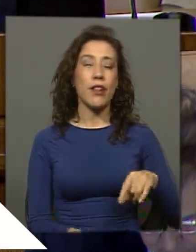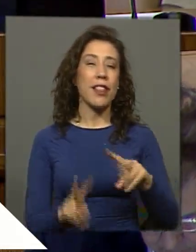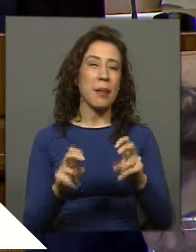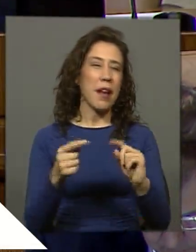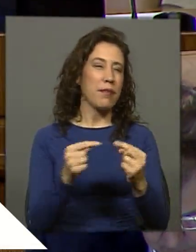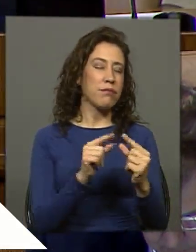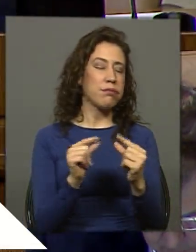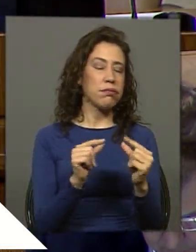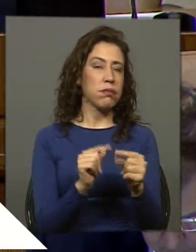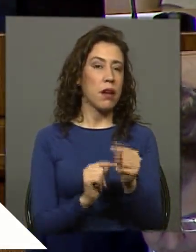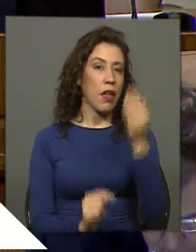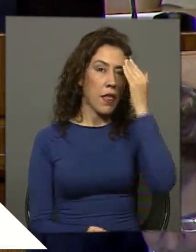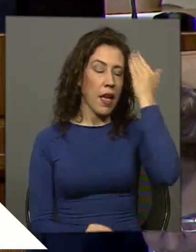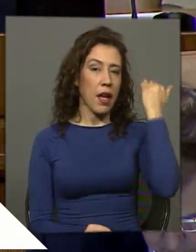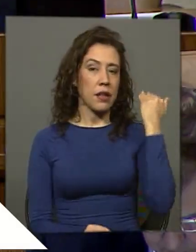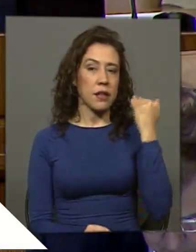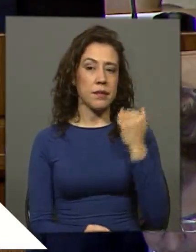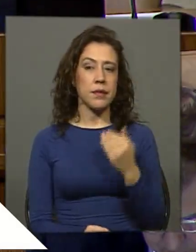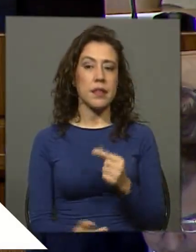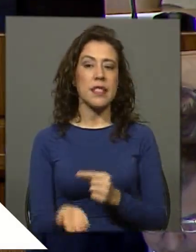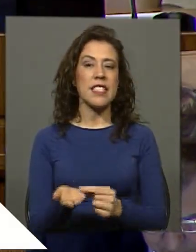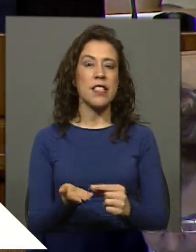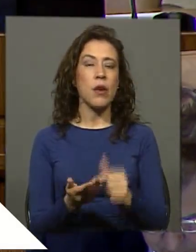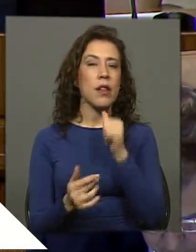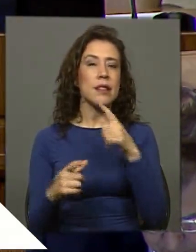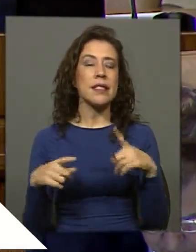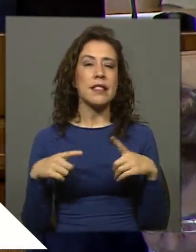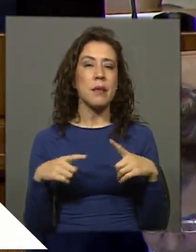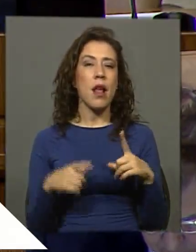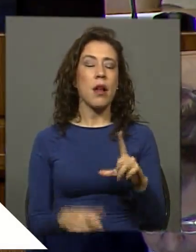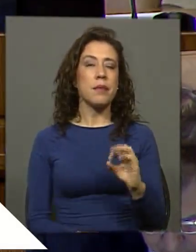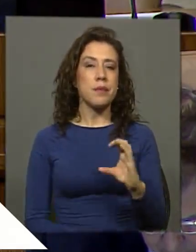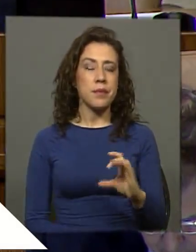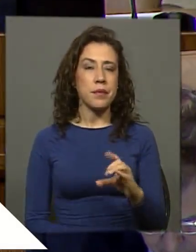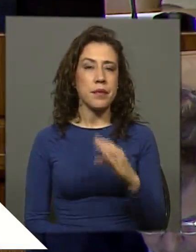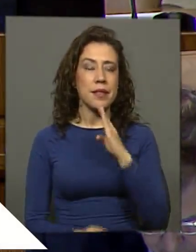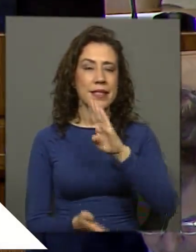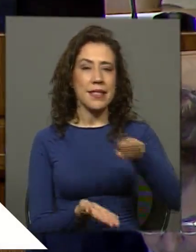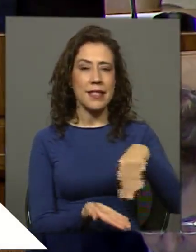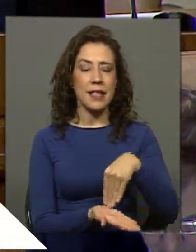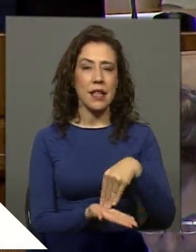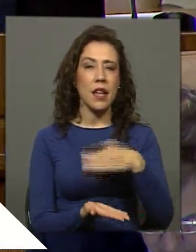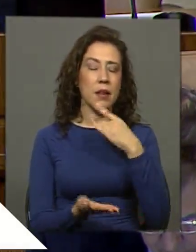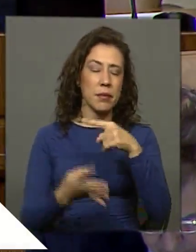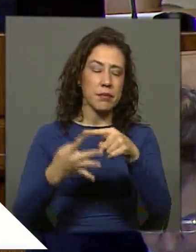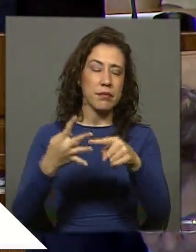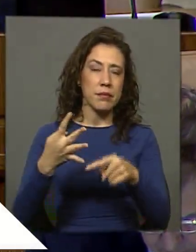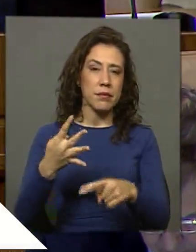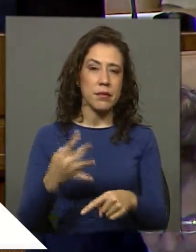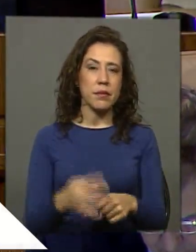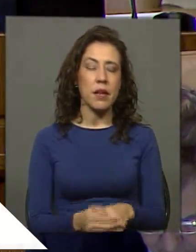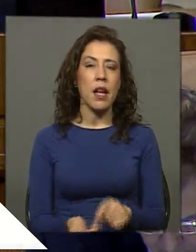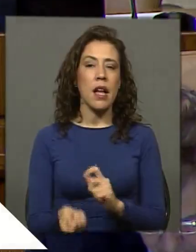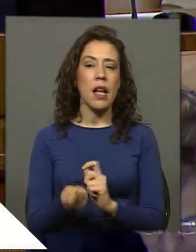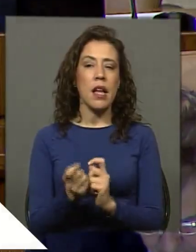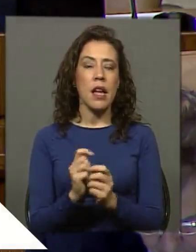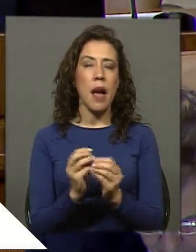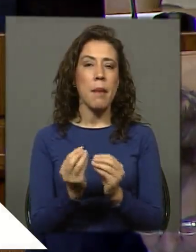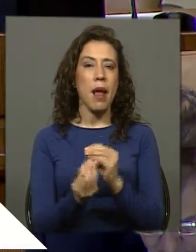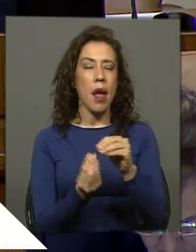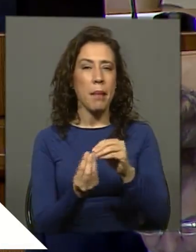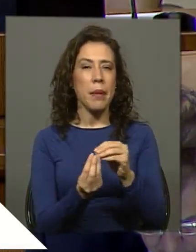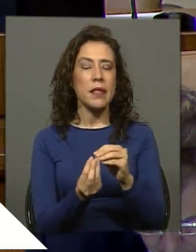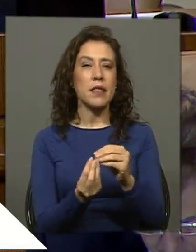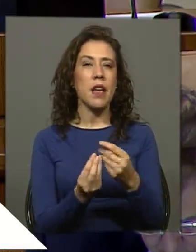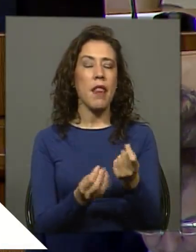discutiendo hace unos días atrás en seguro desempleo en ley orgánica del central entre otras materias incluso cambia la acuñación de monedas